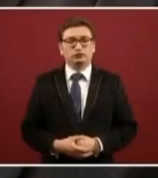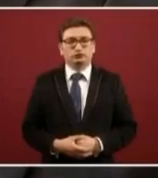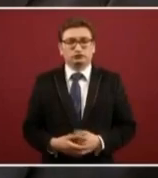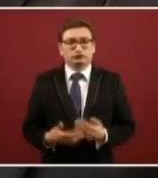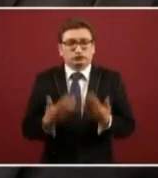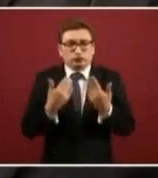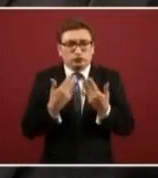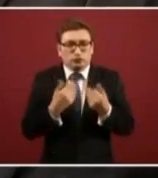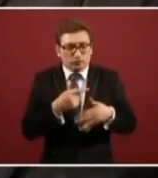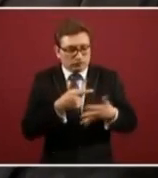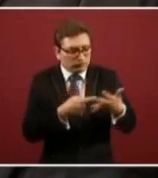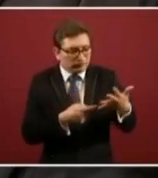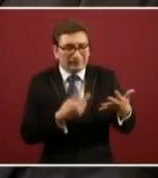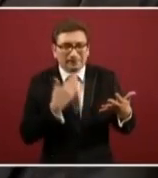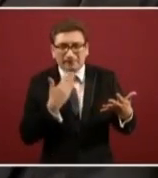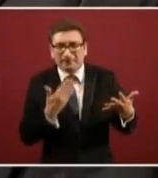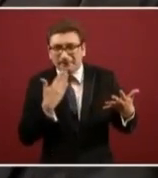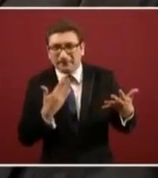elementos buenos.